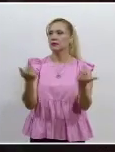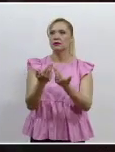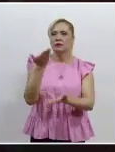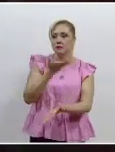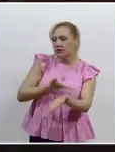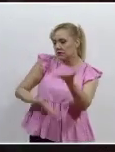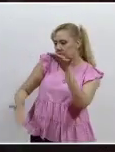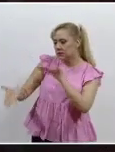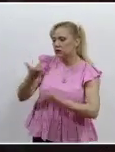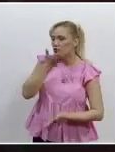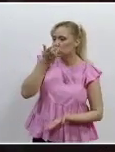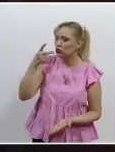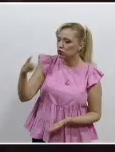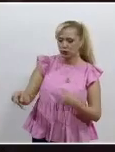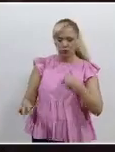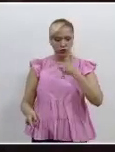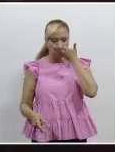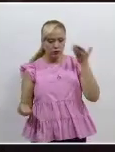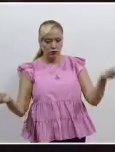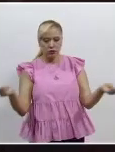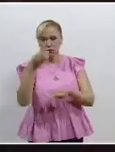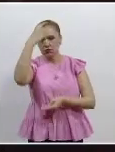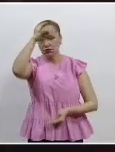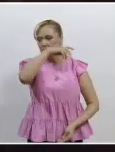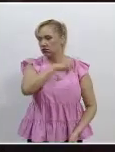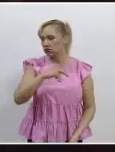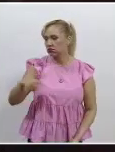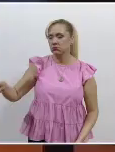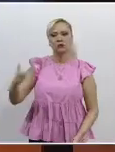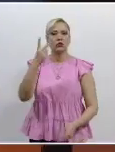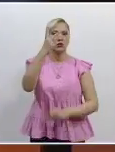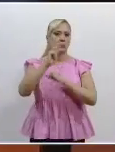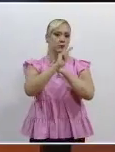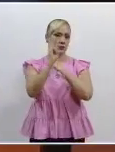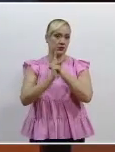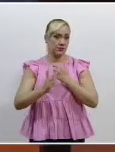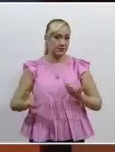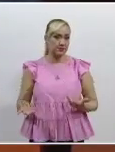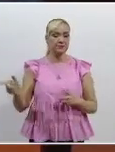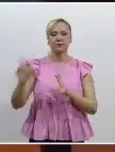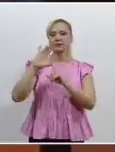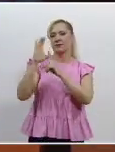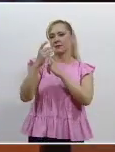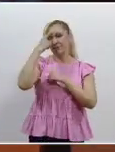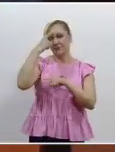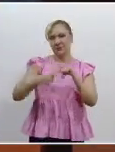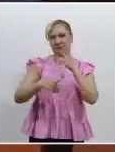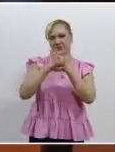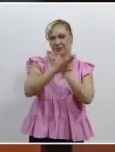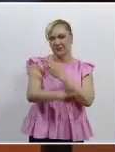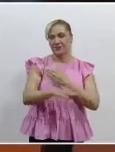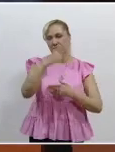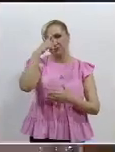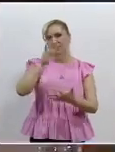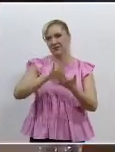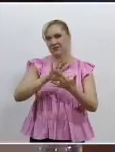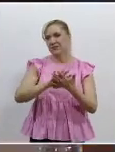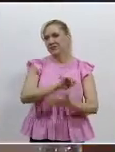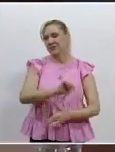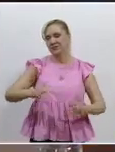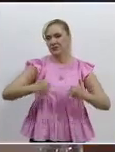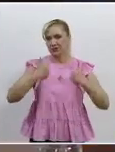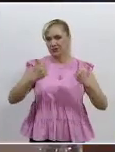intercambio de buenas prácticas entre especialistas de ambos países. El comisionado de Prevención y Readaptación Social de